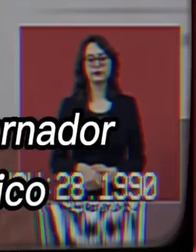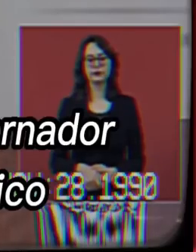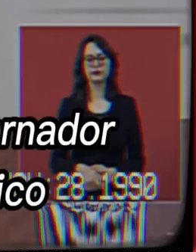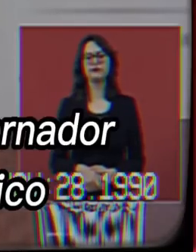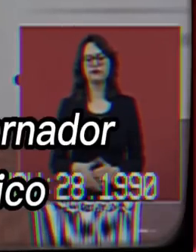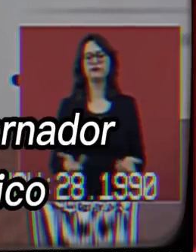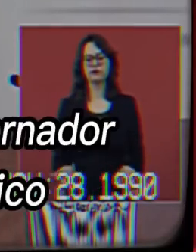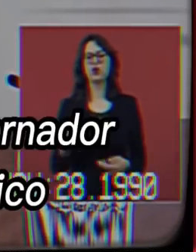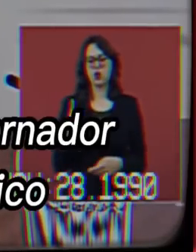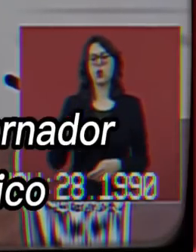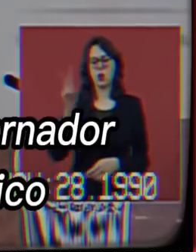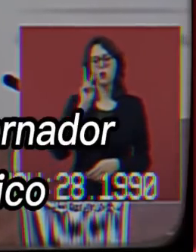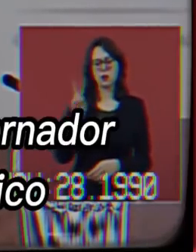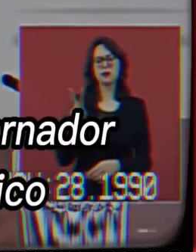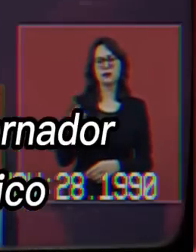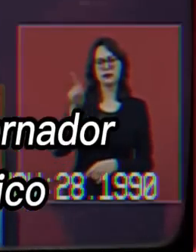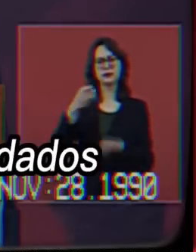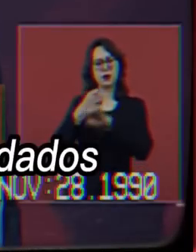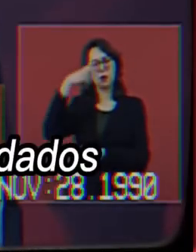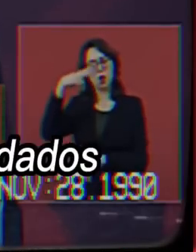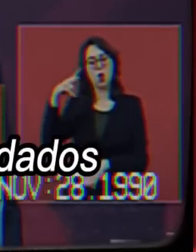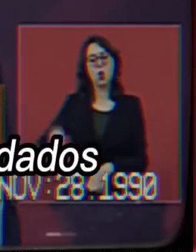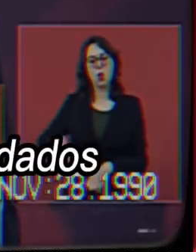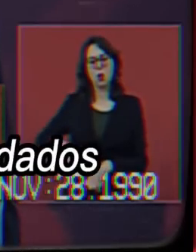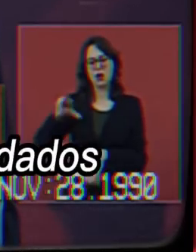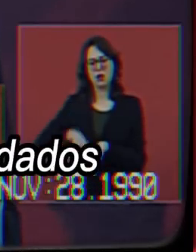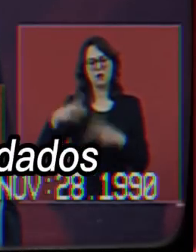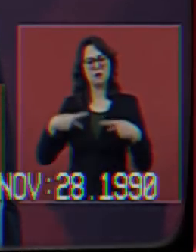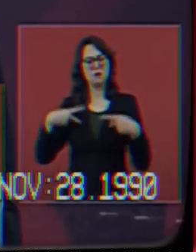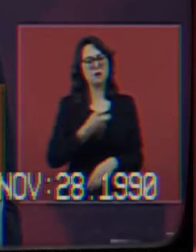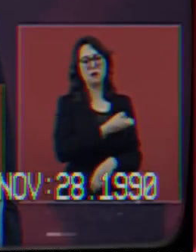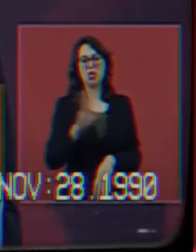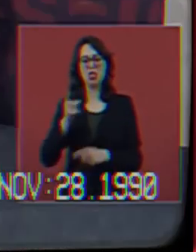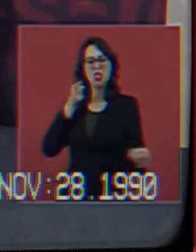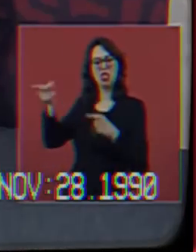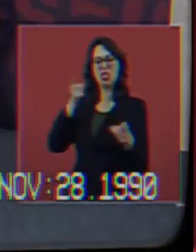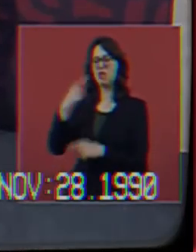Reclamos al gobernador del Estado de México, pero totalmente infundados.